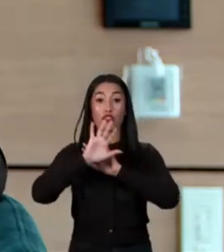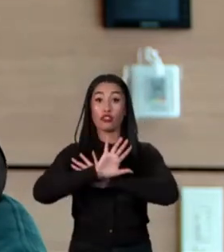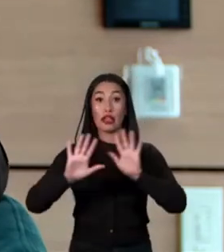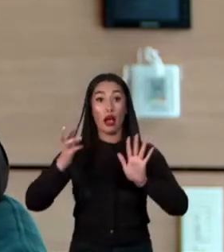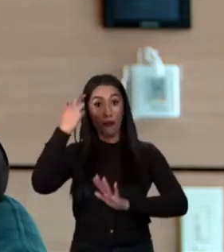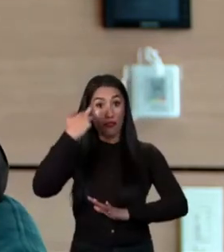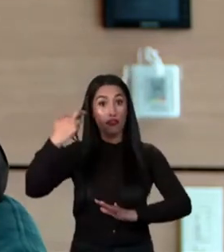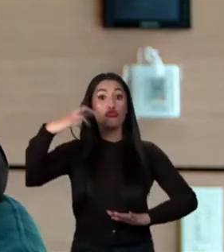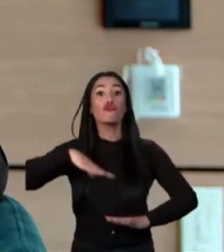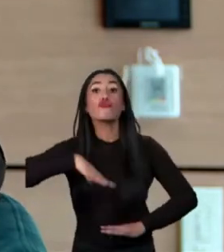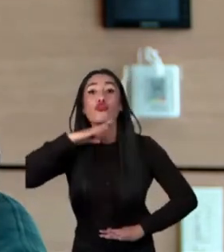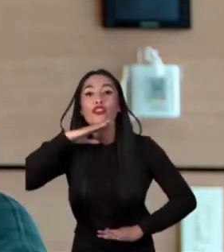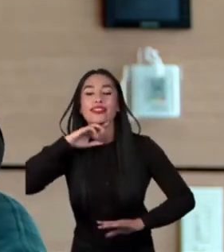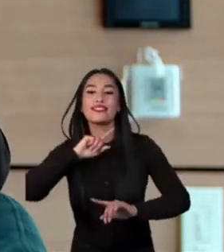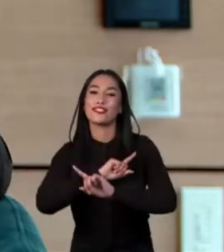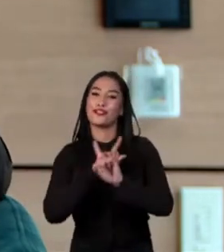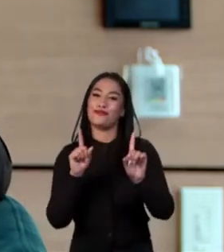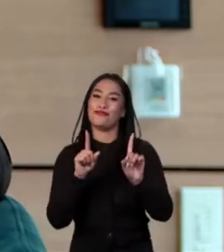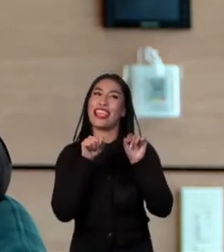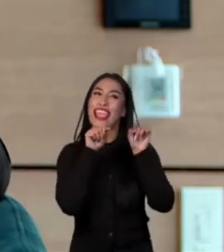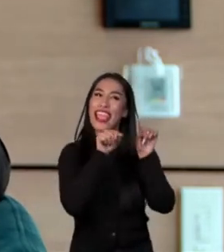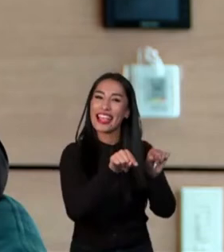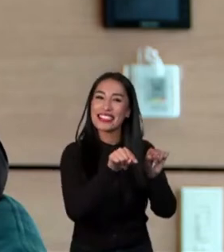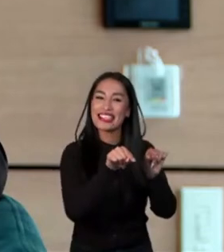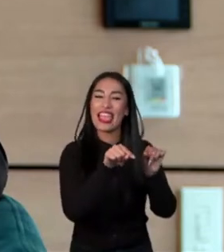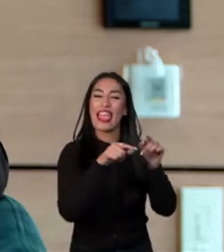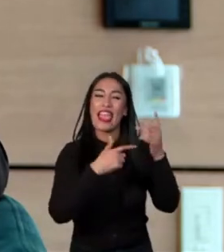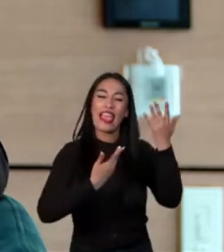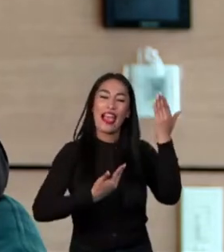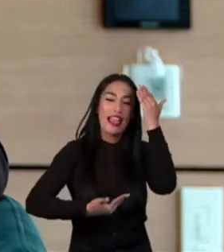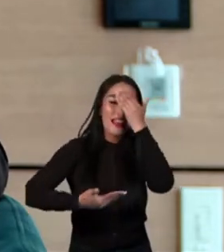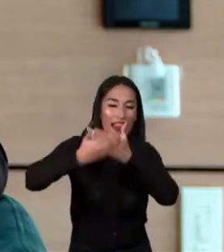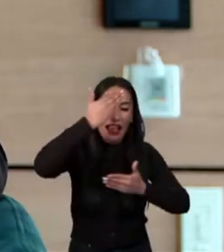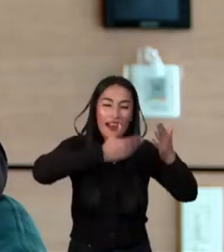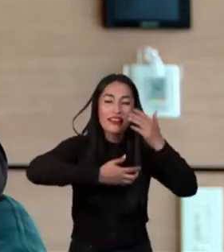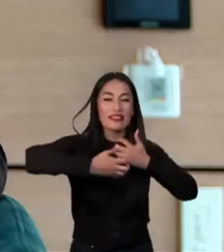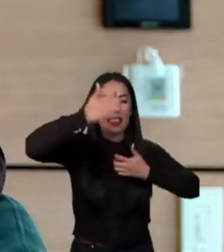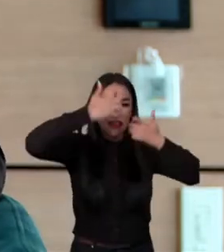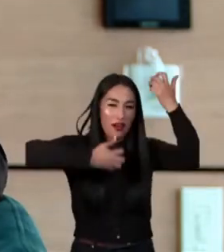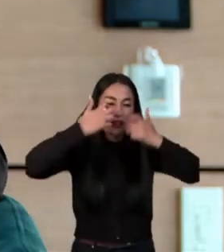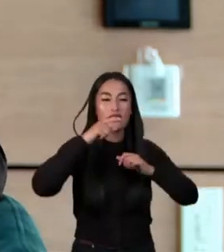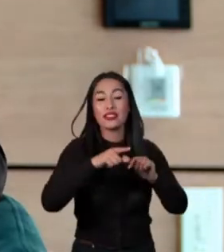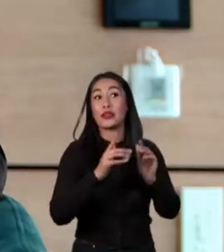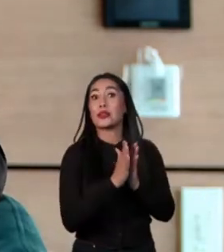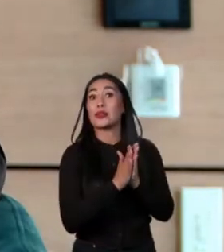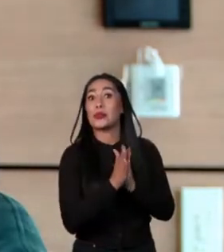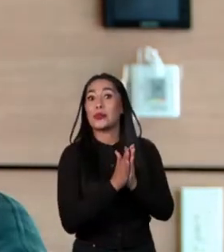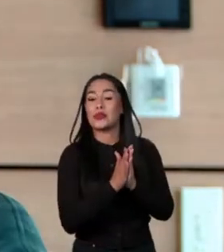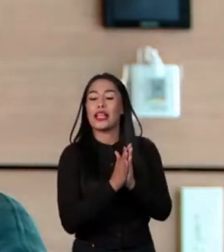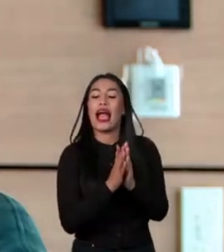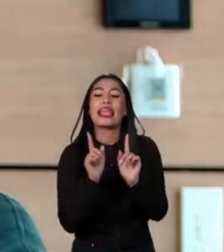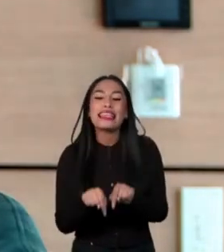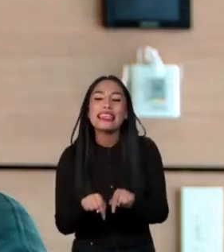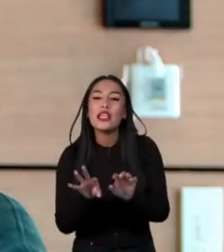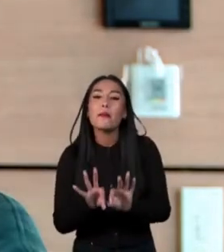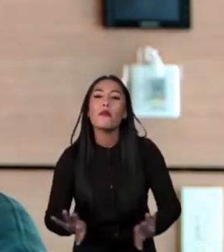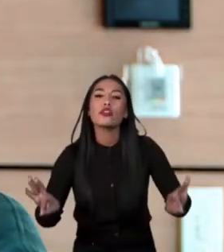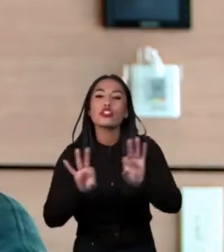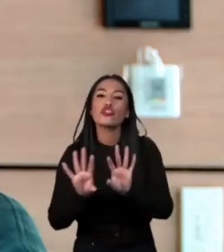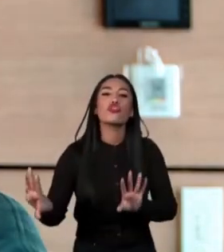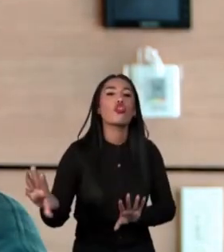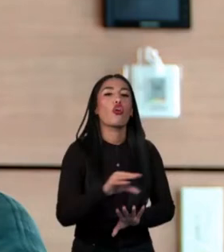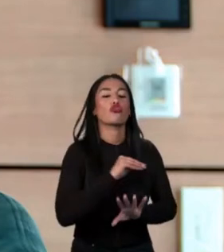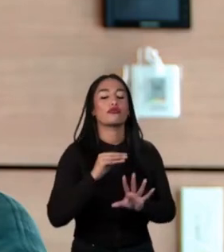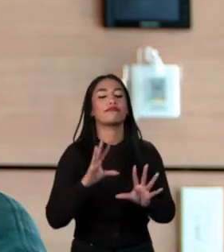nos da justamente esa posibilidad y yo lo hago con mucha emoción o sea lo importante acá es que trabajemos todos sobre todo porque los catálogos son